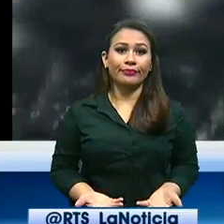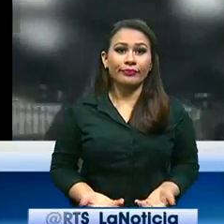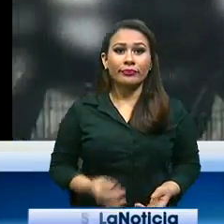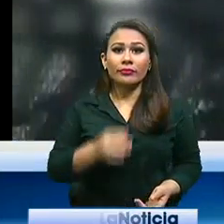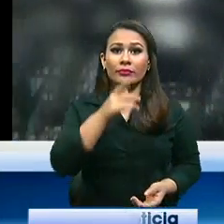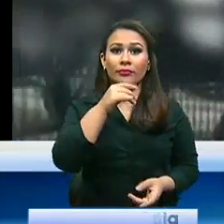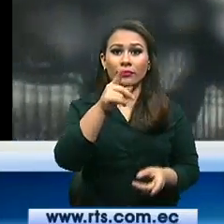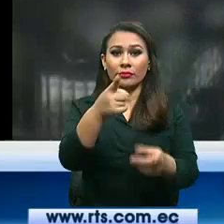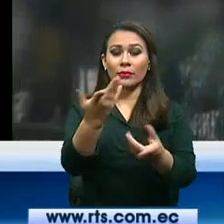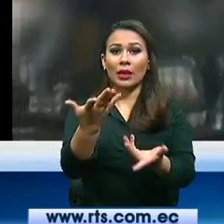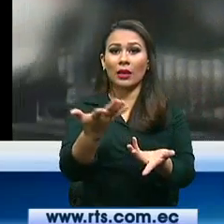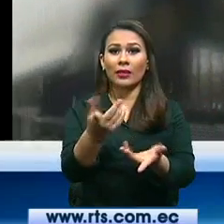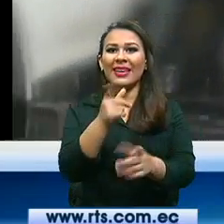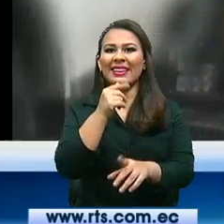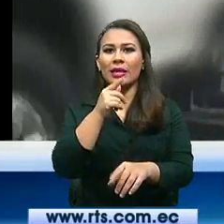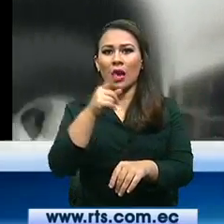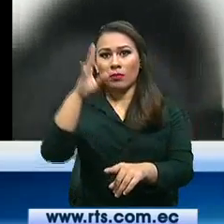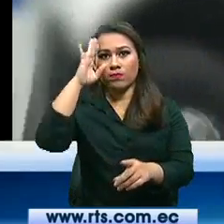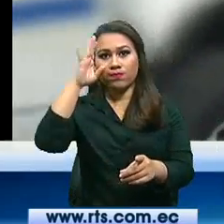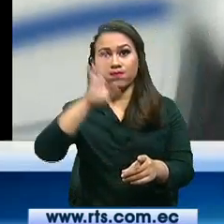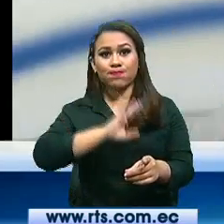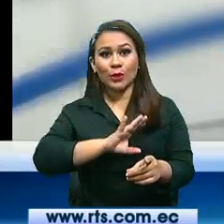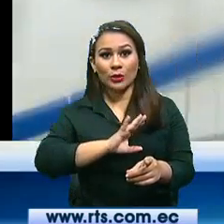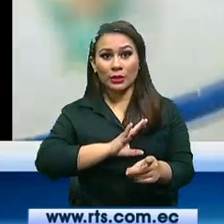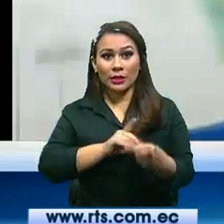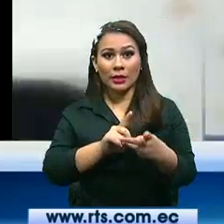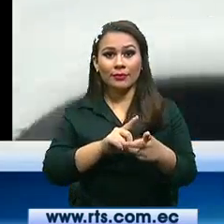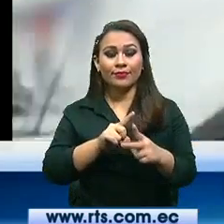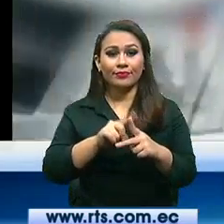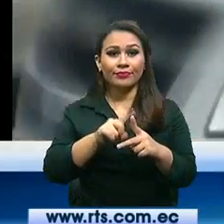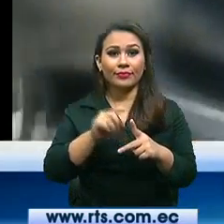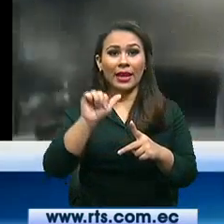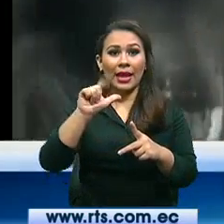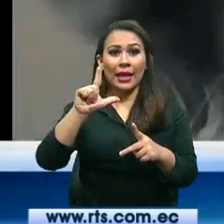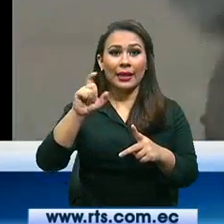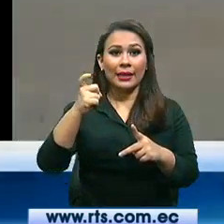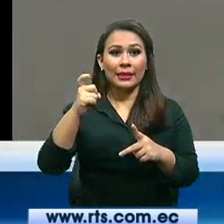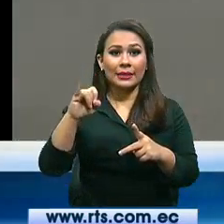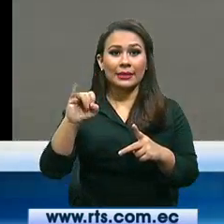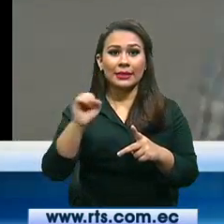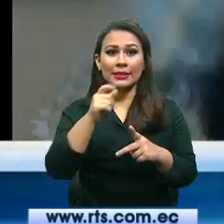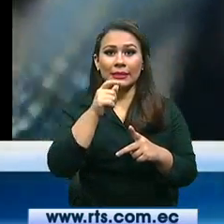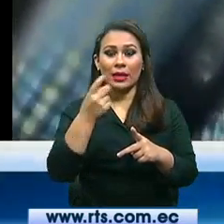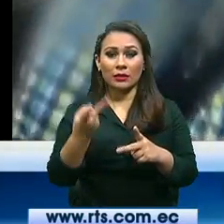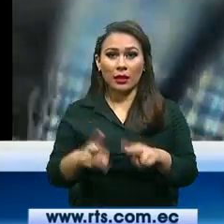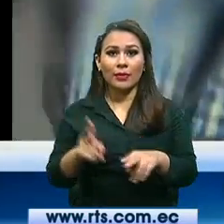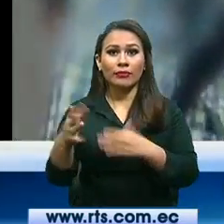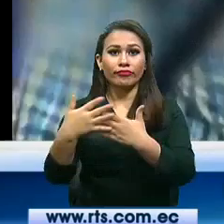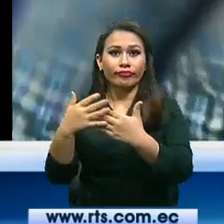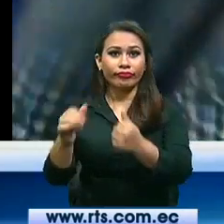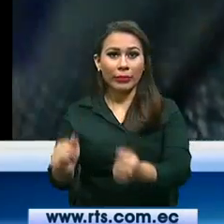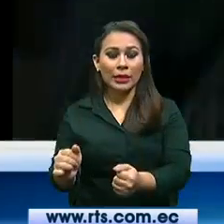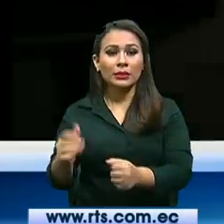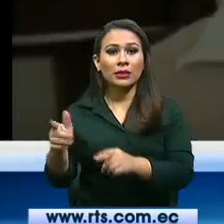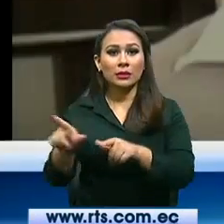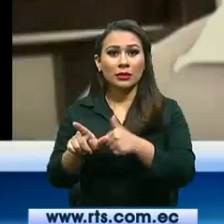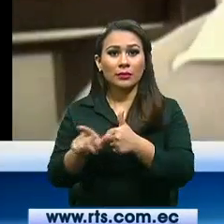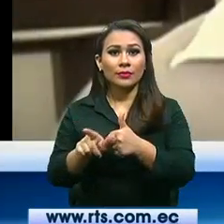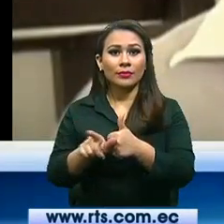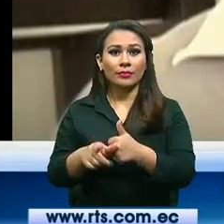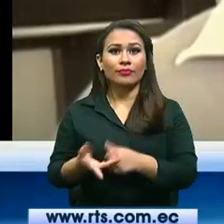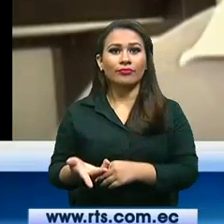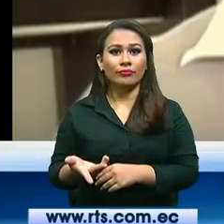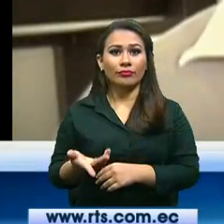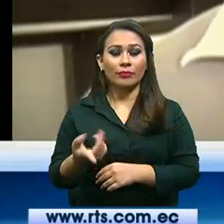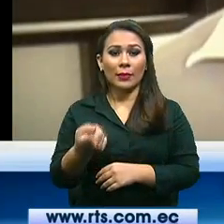sujetos, entre ellos el policía en servicio activo Alexis M.A., quien fue detenido en una UPC de Durán. Todos los casos